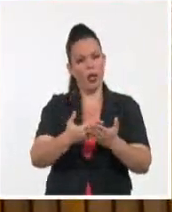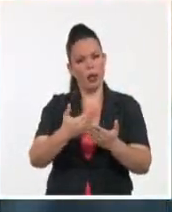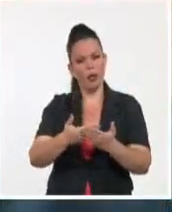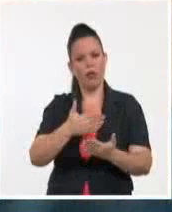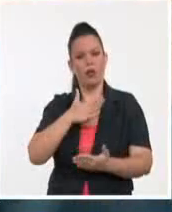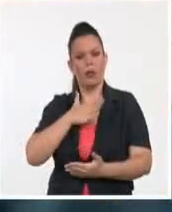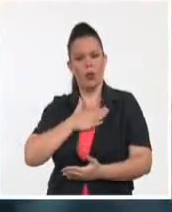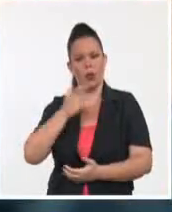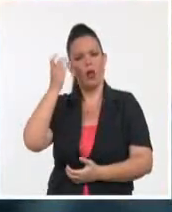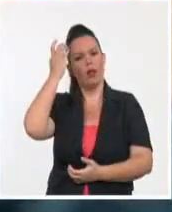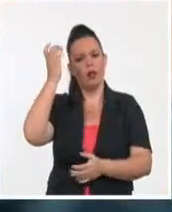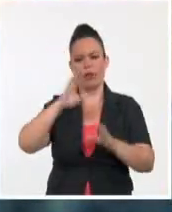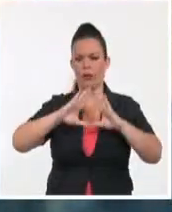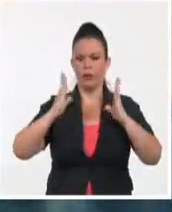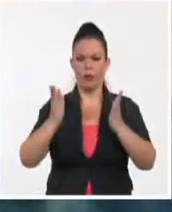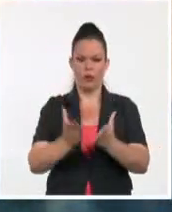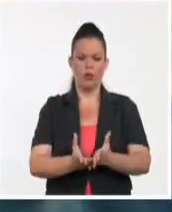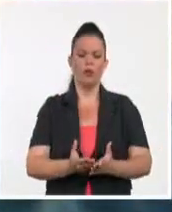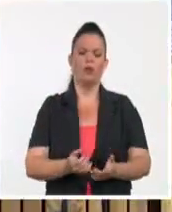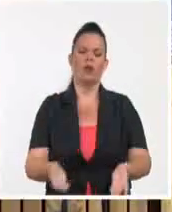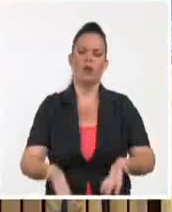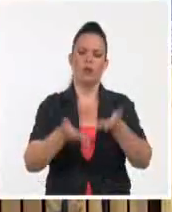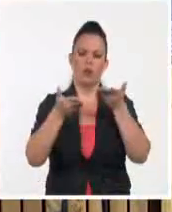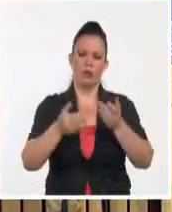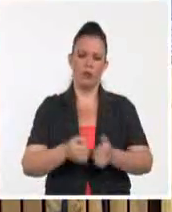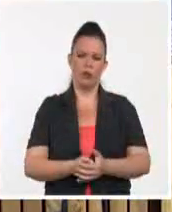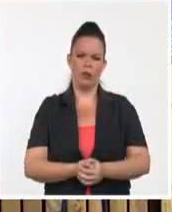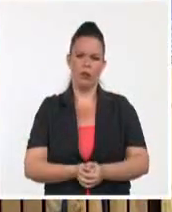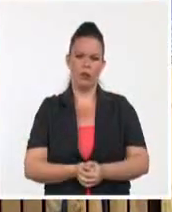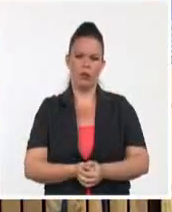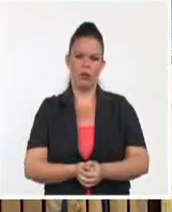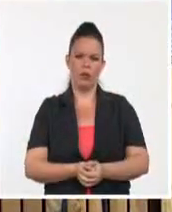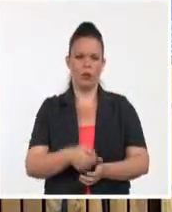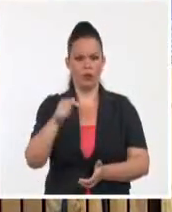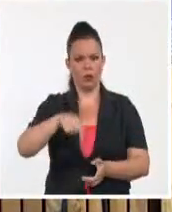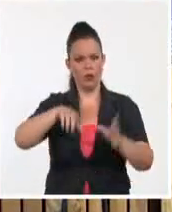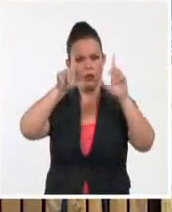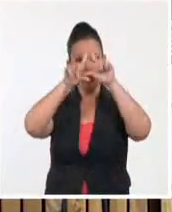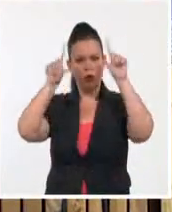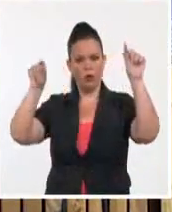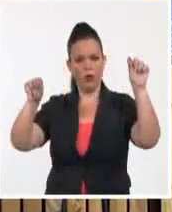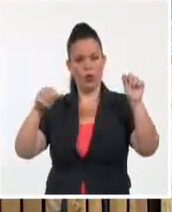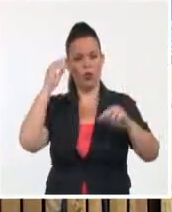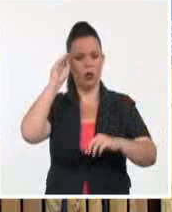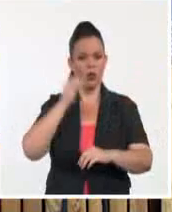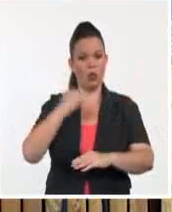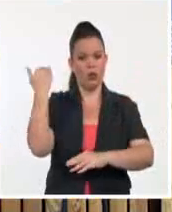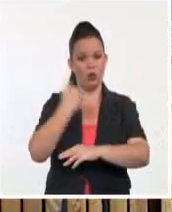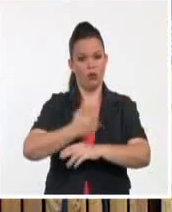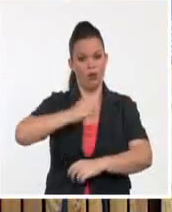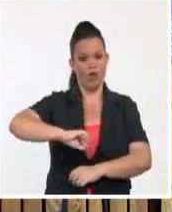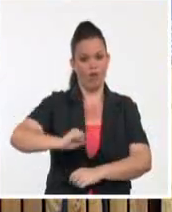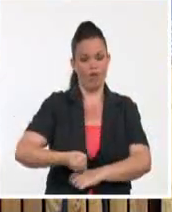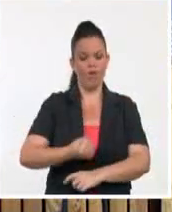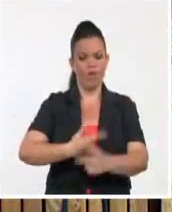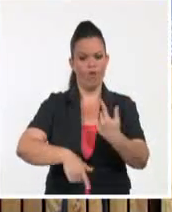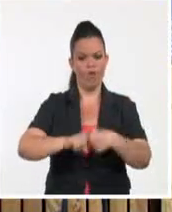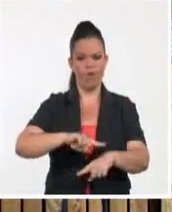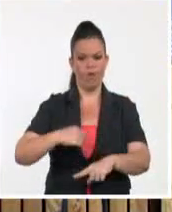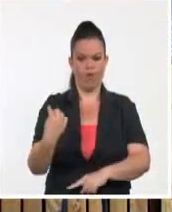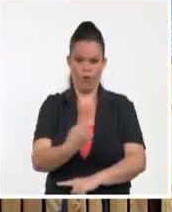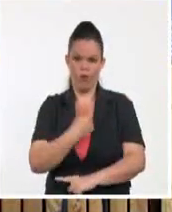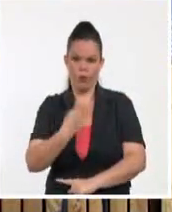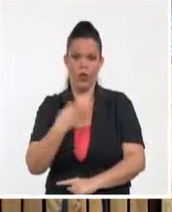desarrollo local. Una revolución atacada, bloqueada, recrudecido el bloqueo, que mantuvo